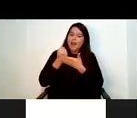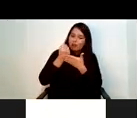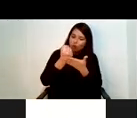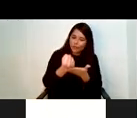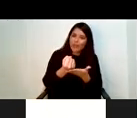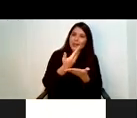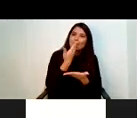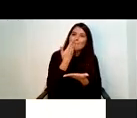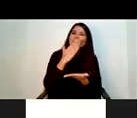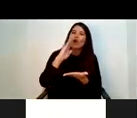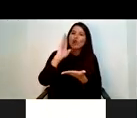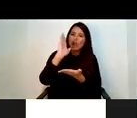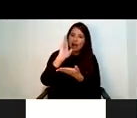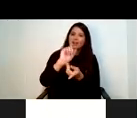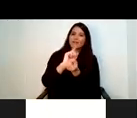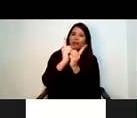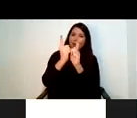mejorar y prevenir.